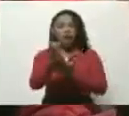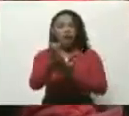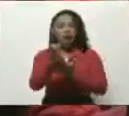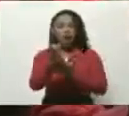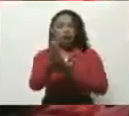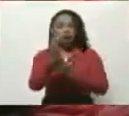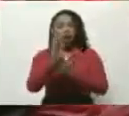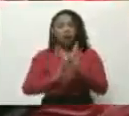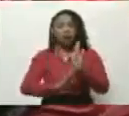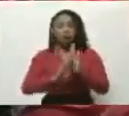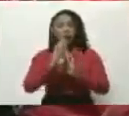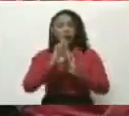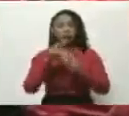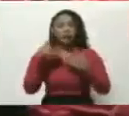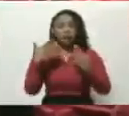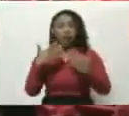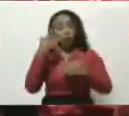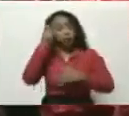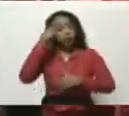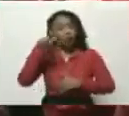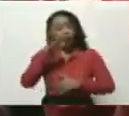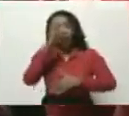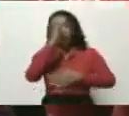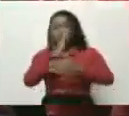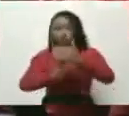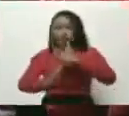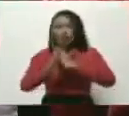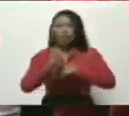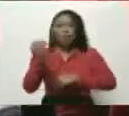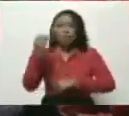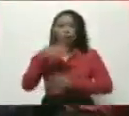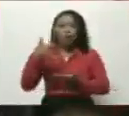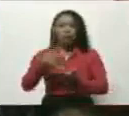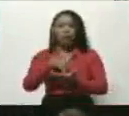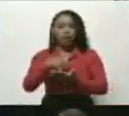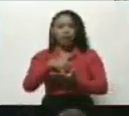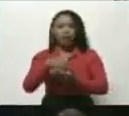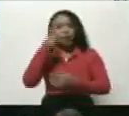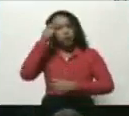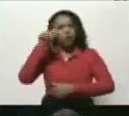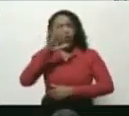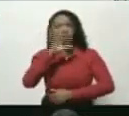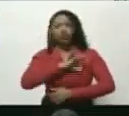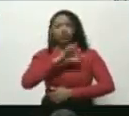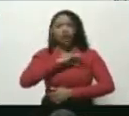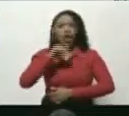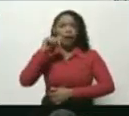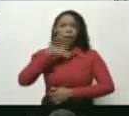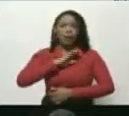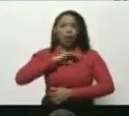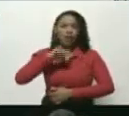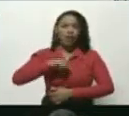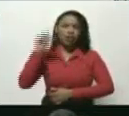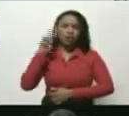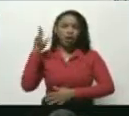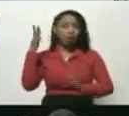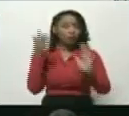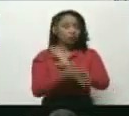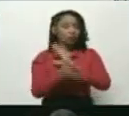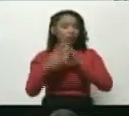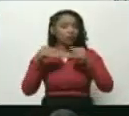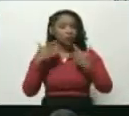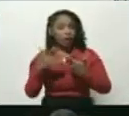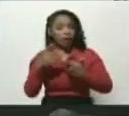la altura del pueblo más humilde, del pueblo más vulnerable, del pueblo socialista de Venezuela, y sobre todo